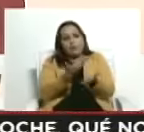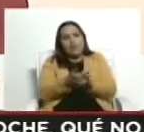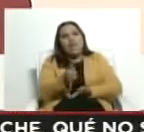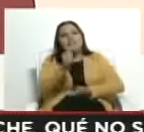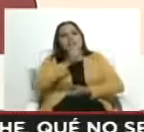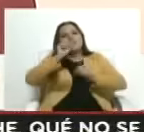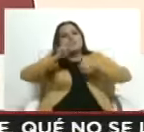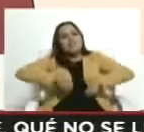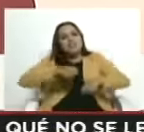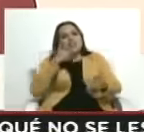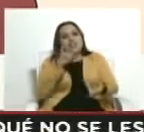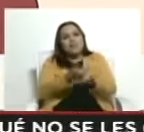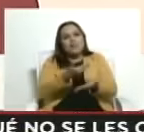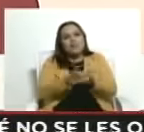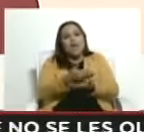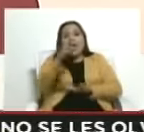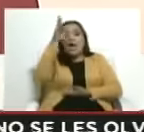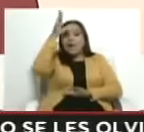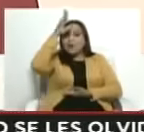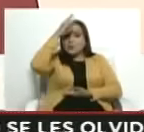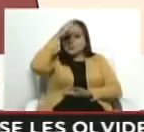sí está postulado. Rosales.